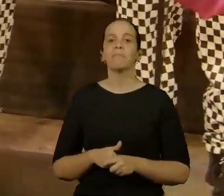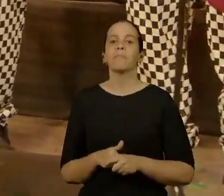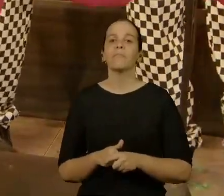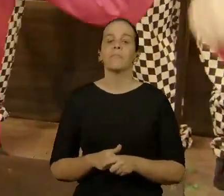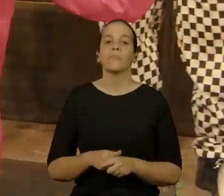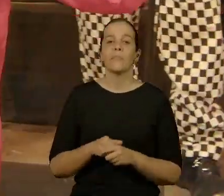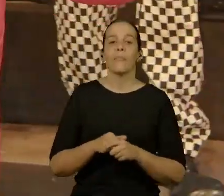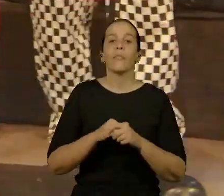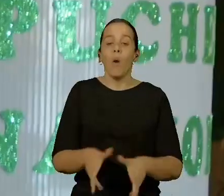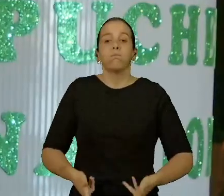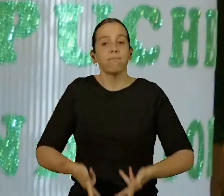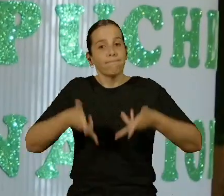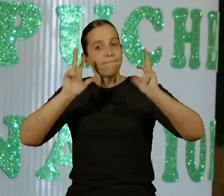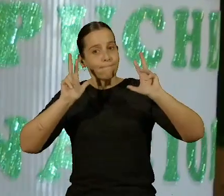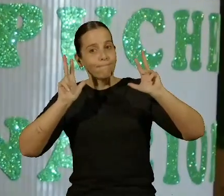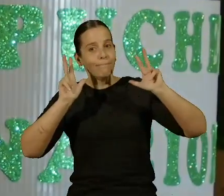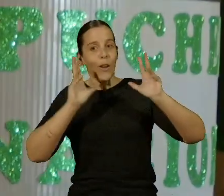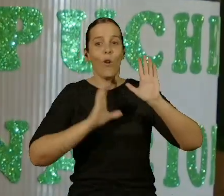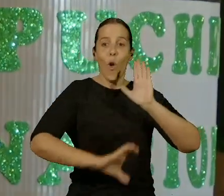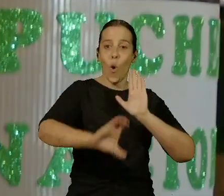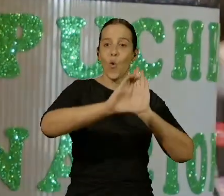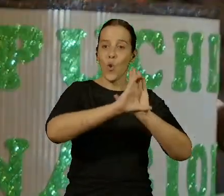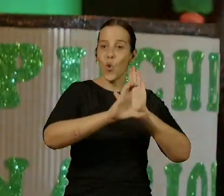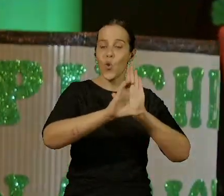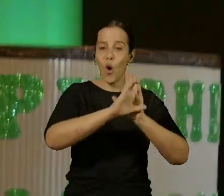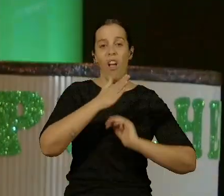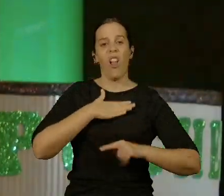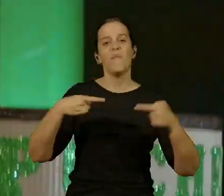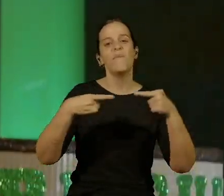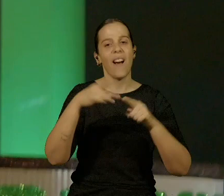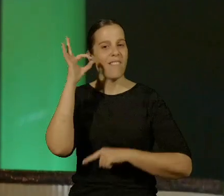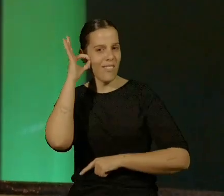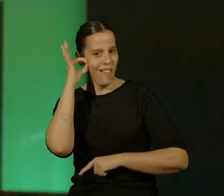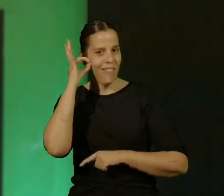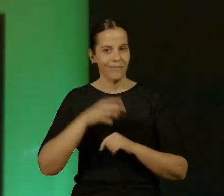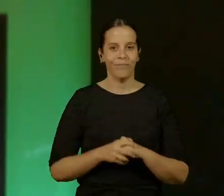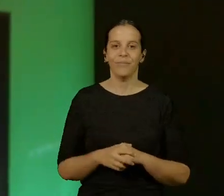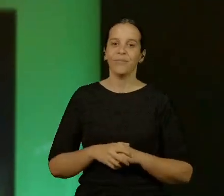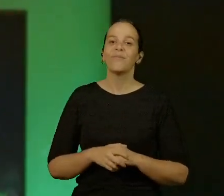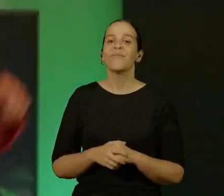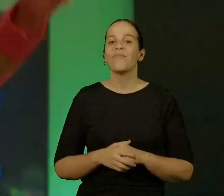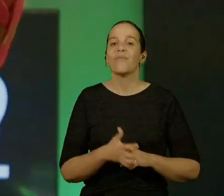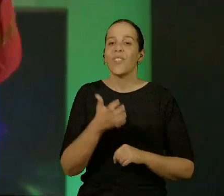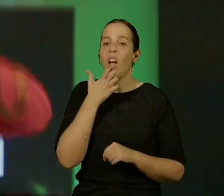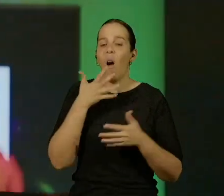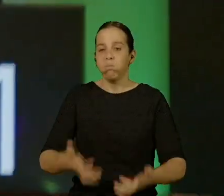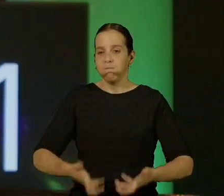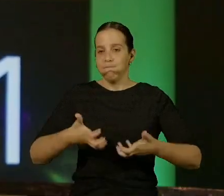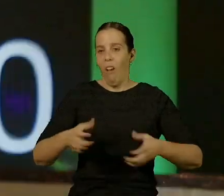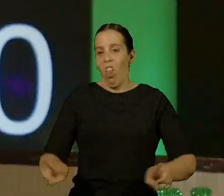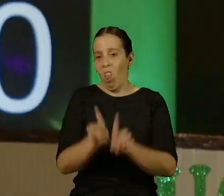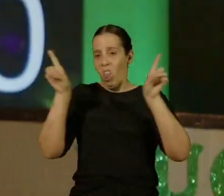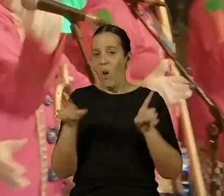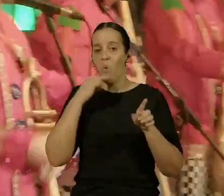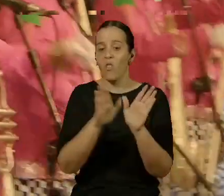Amnistía, constitución la de mi tía, se la pasa por los huevos. Ese